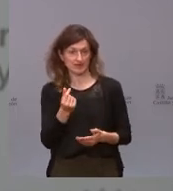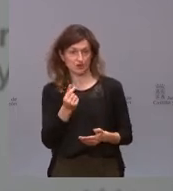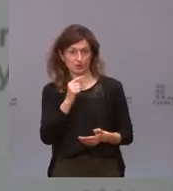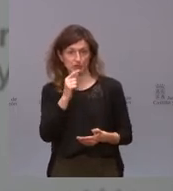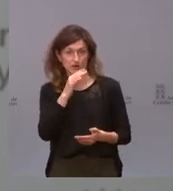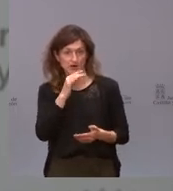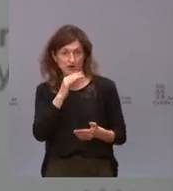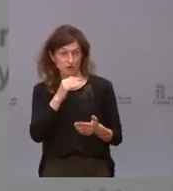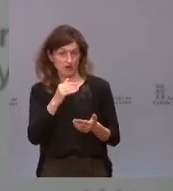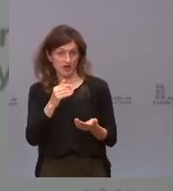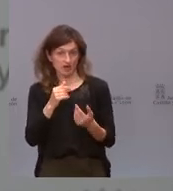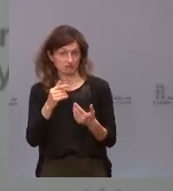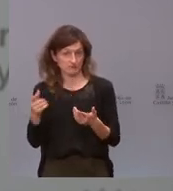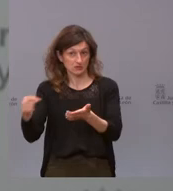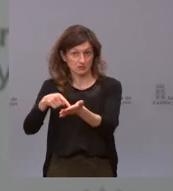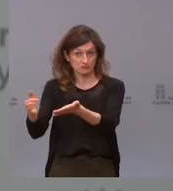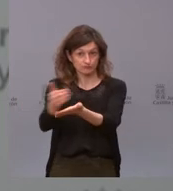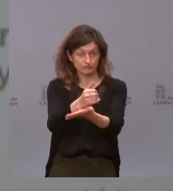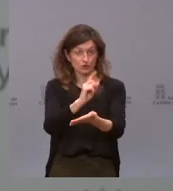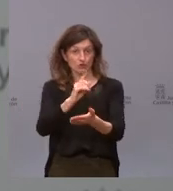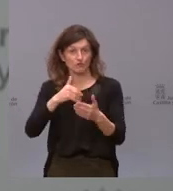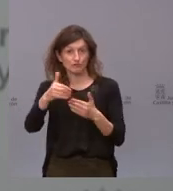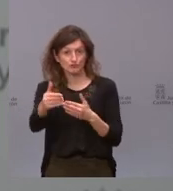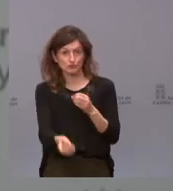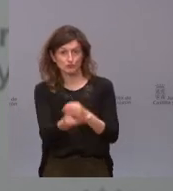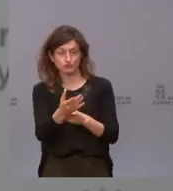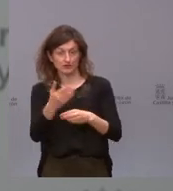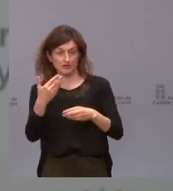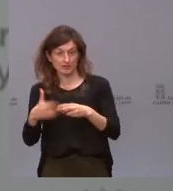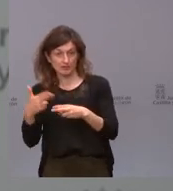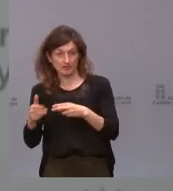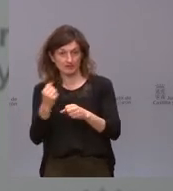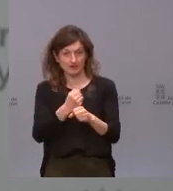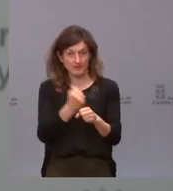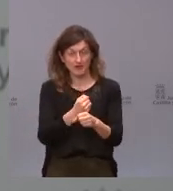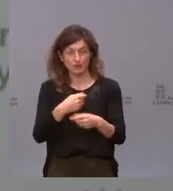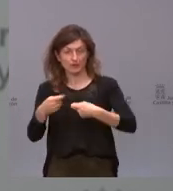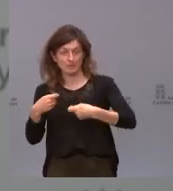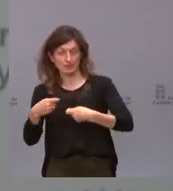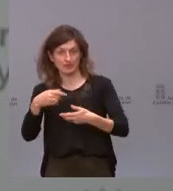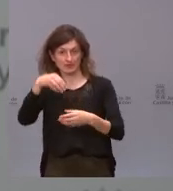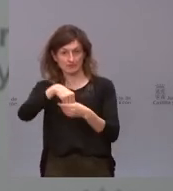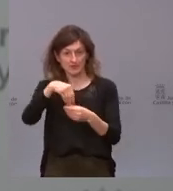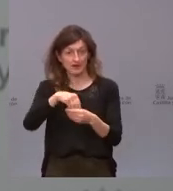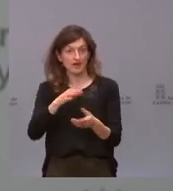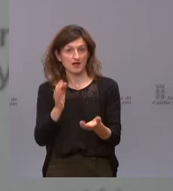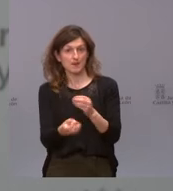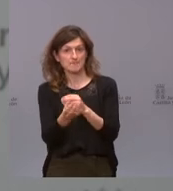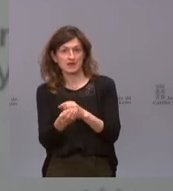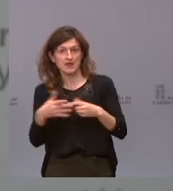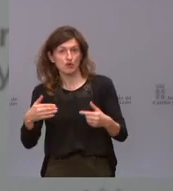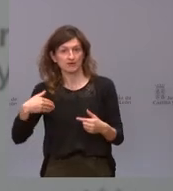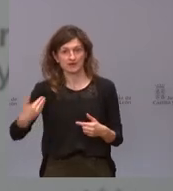bolsillo de la gente de castilla y león' va a servir para crear actividad productiva a crear más demanda interna para crear empleo para crear riqueza y en